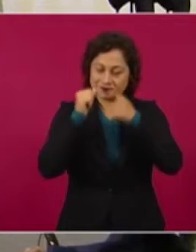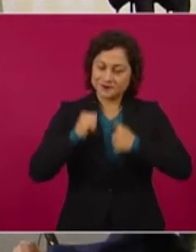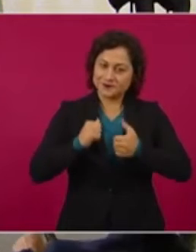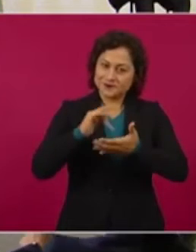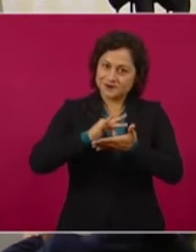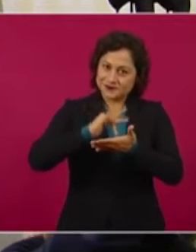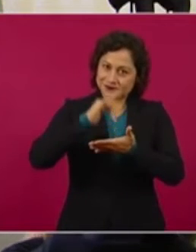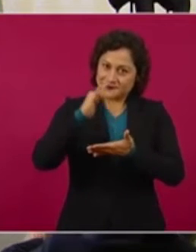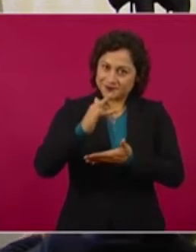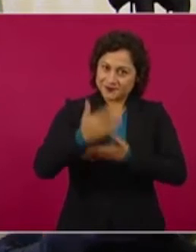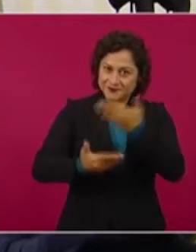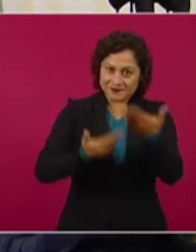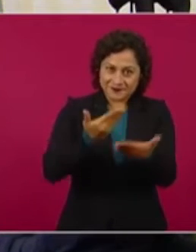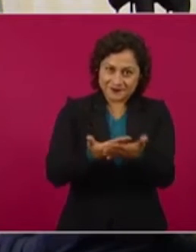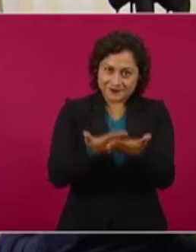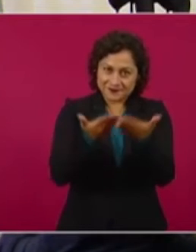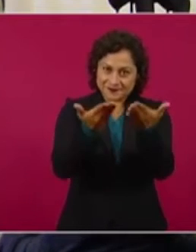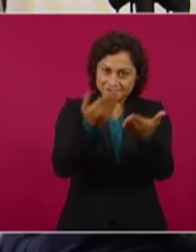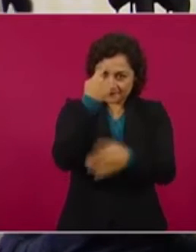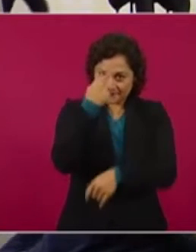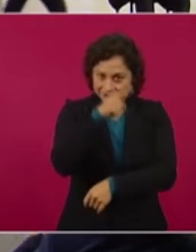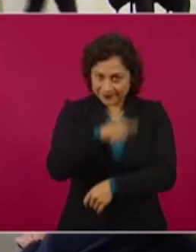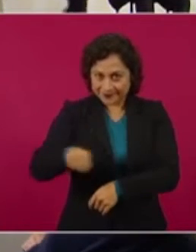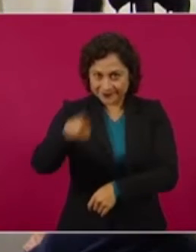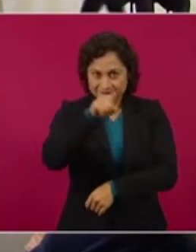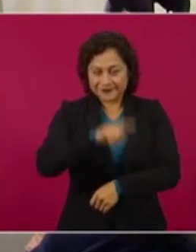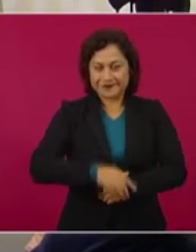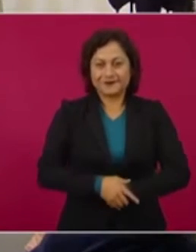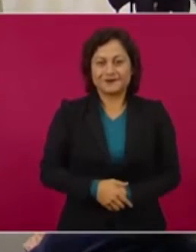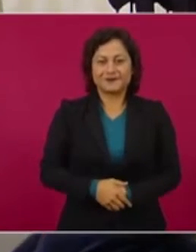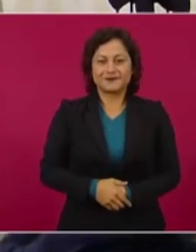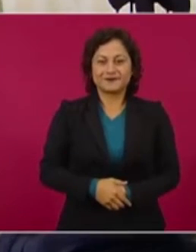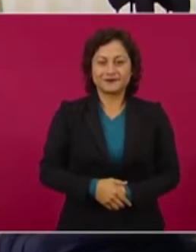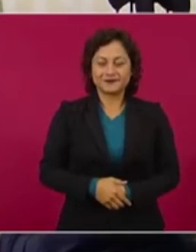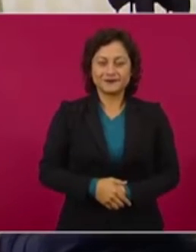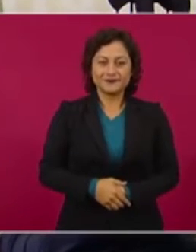gracias que nos permiten trabajar para ustedes.